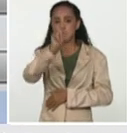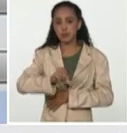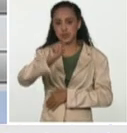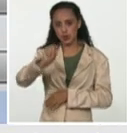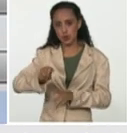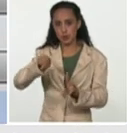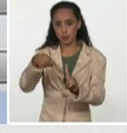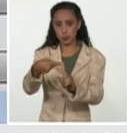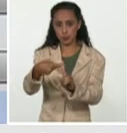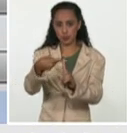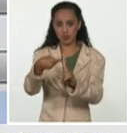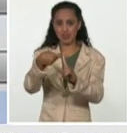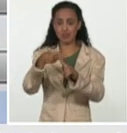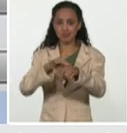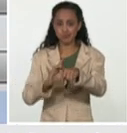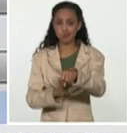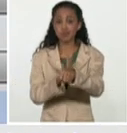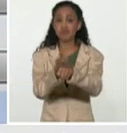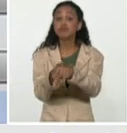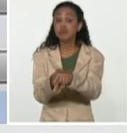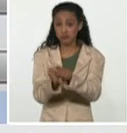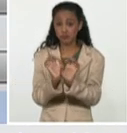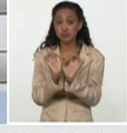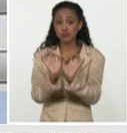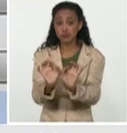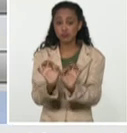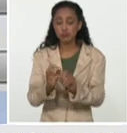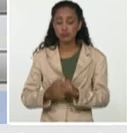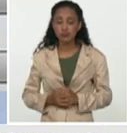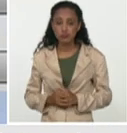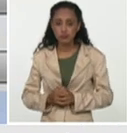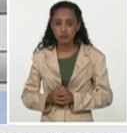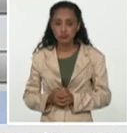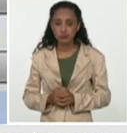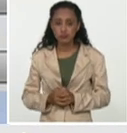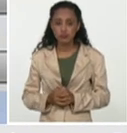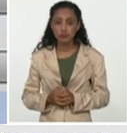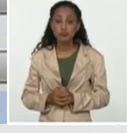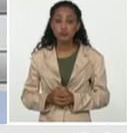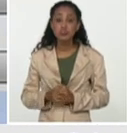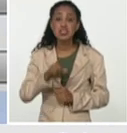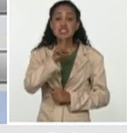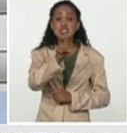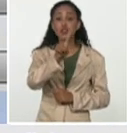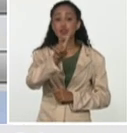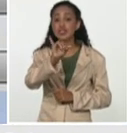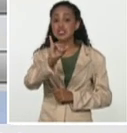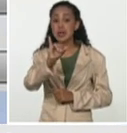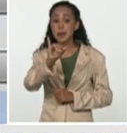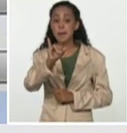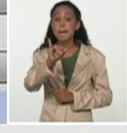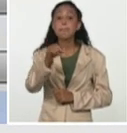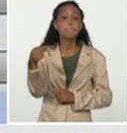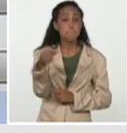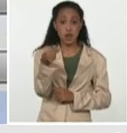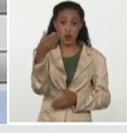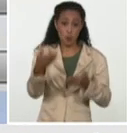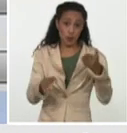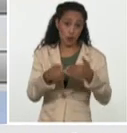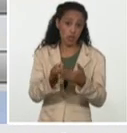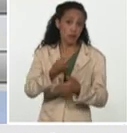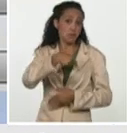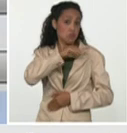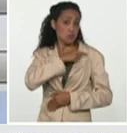con COVID-19. Pudiéramos decir que 126 menos que el día anterior, pero una